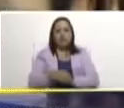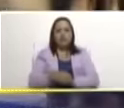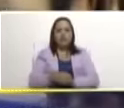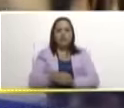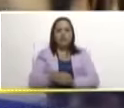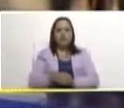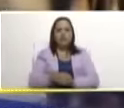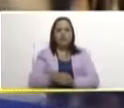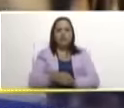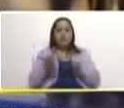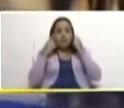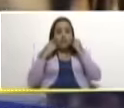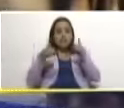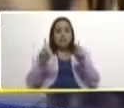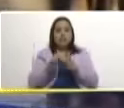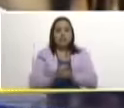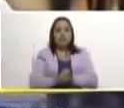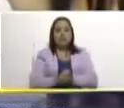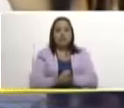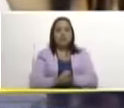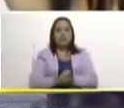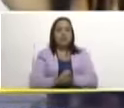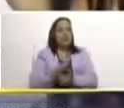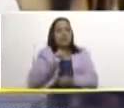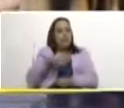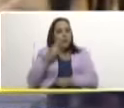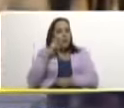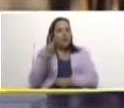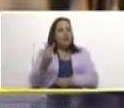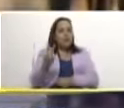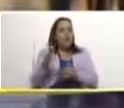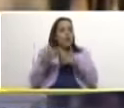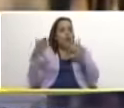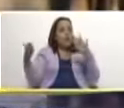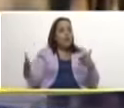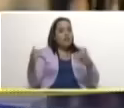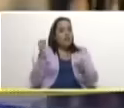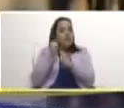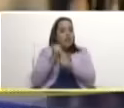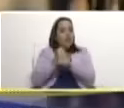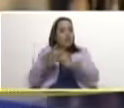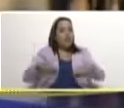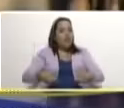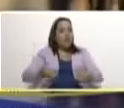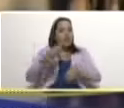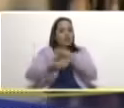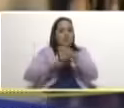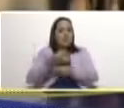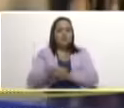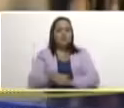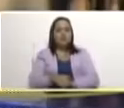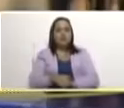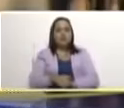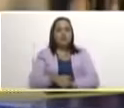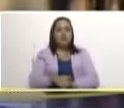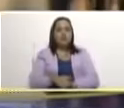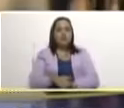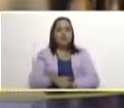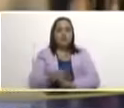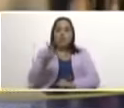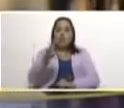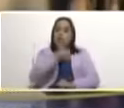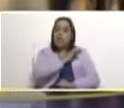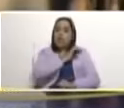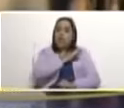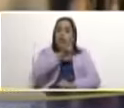quizás para el momento no logró ver la grandeza de lo que hizo, ni el 2 de